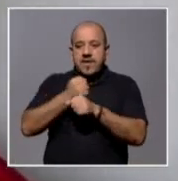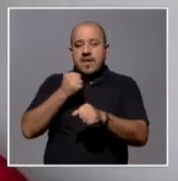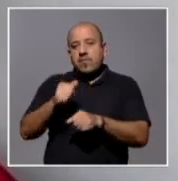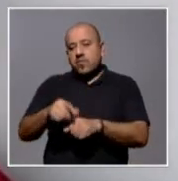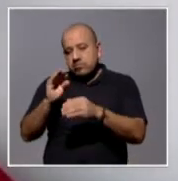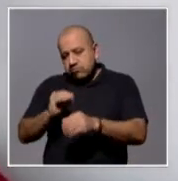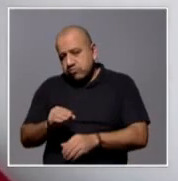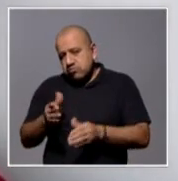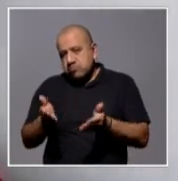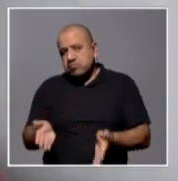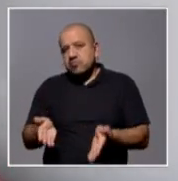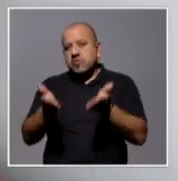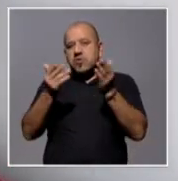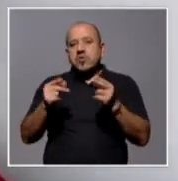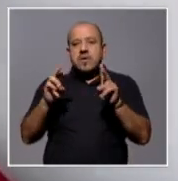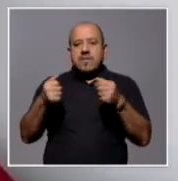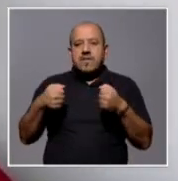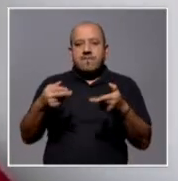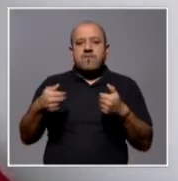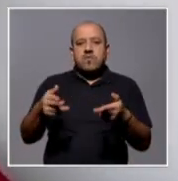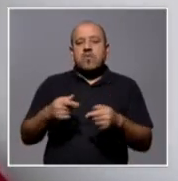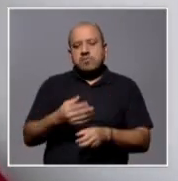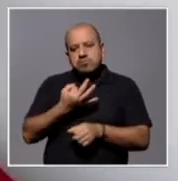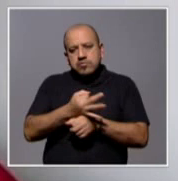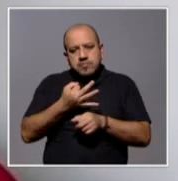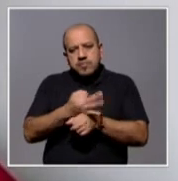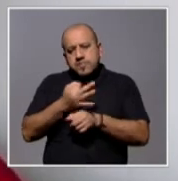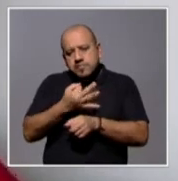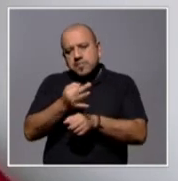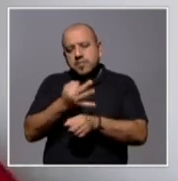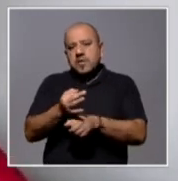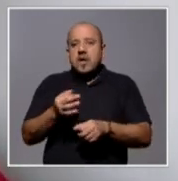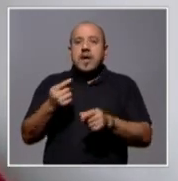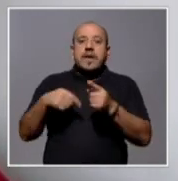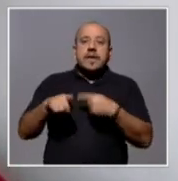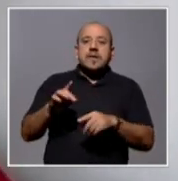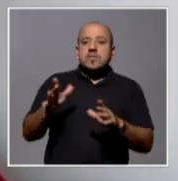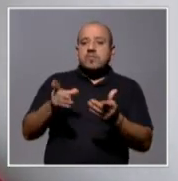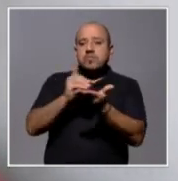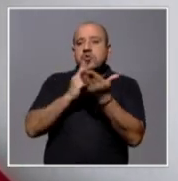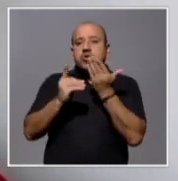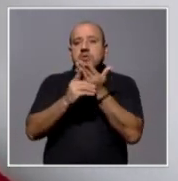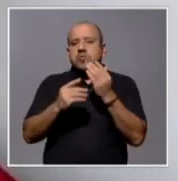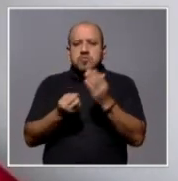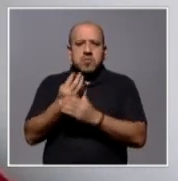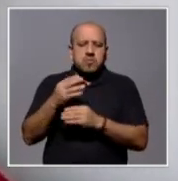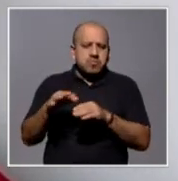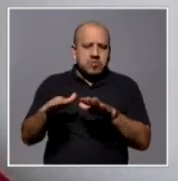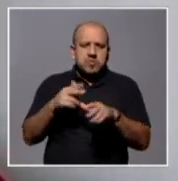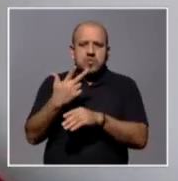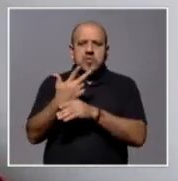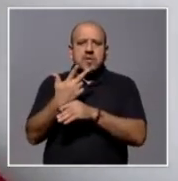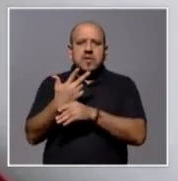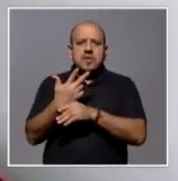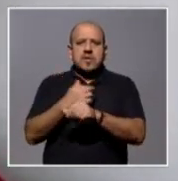proceso formativo de lo que es fútbol. Y bueno, es un proyecto relativamente nuevo, tiene alrededor